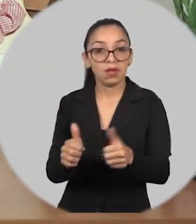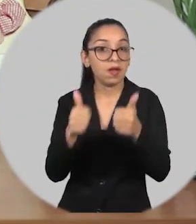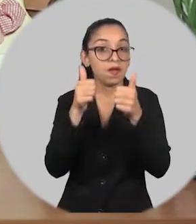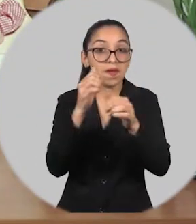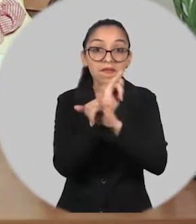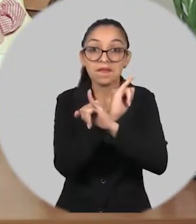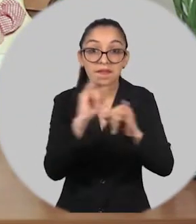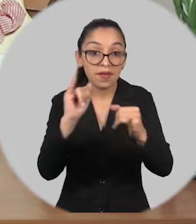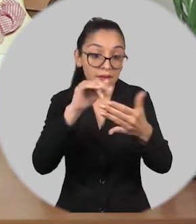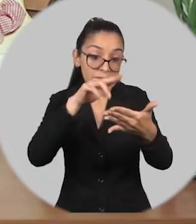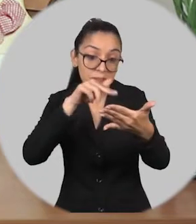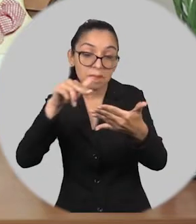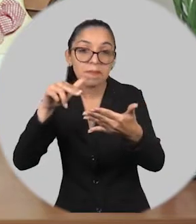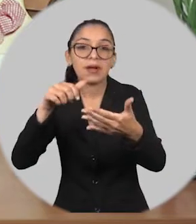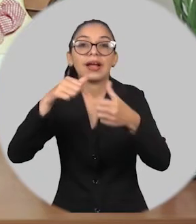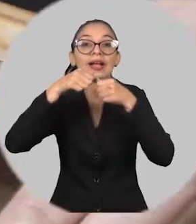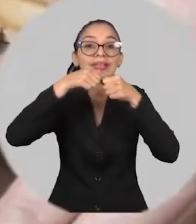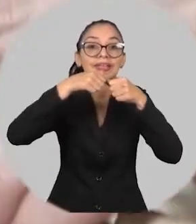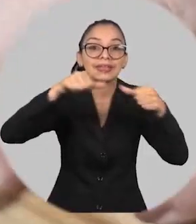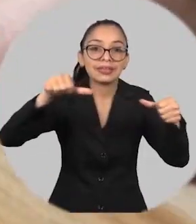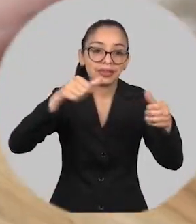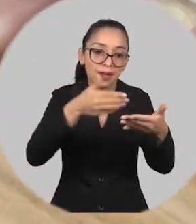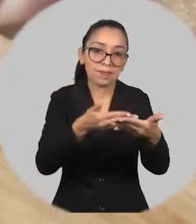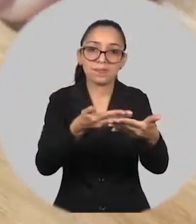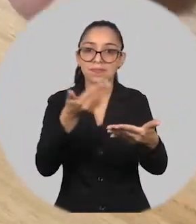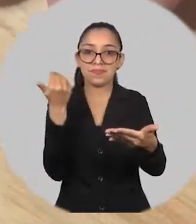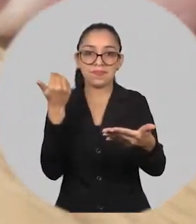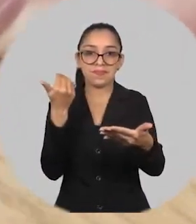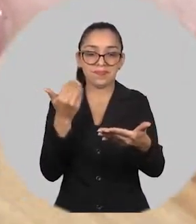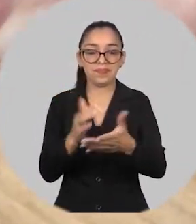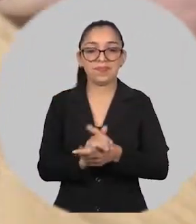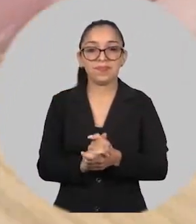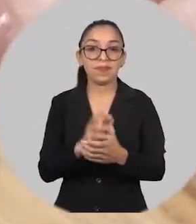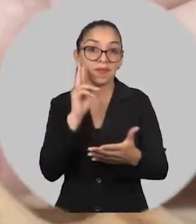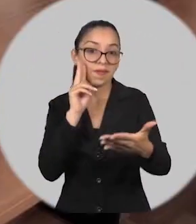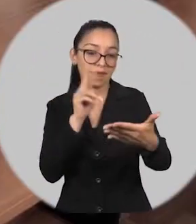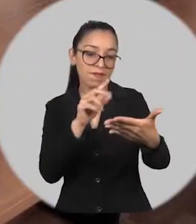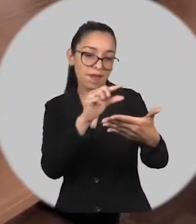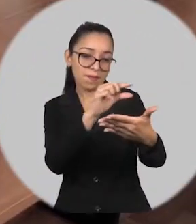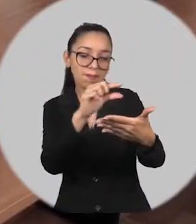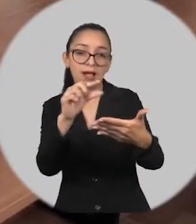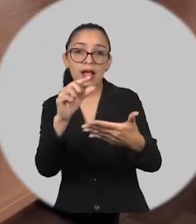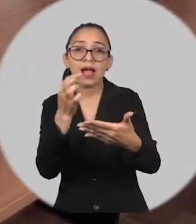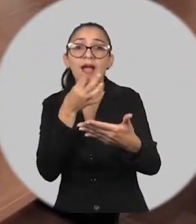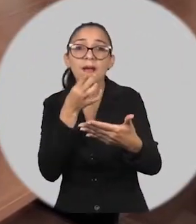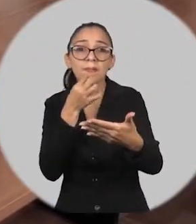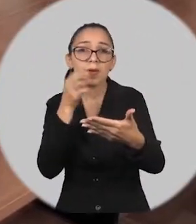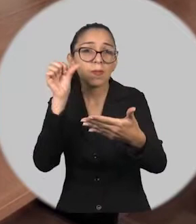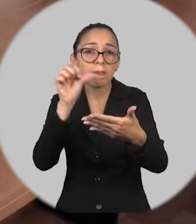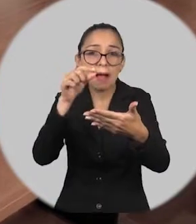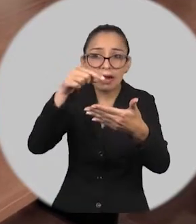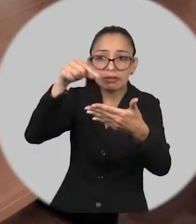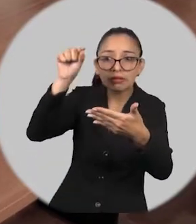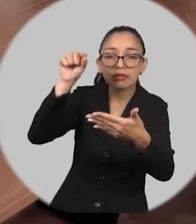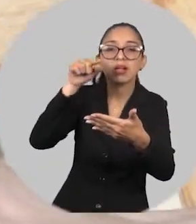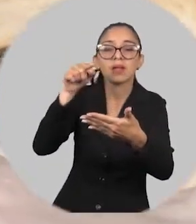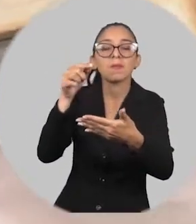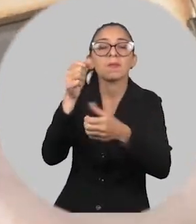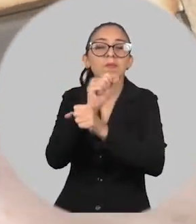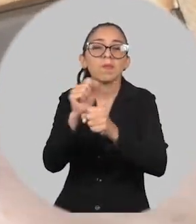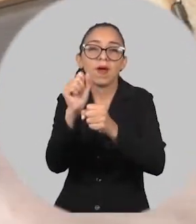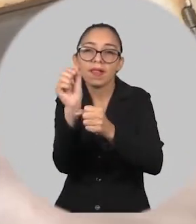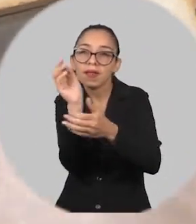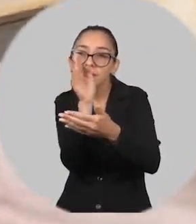retiramos nuestra cinta de pintor y ustedes van a ver que después pueden corregir esto que pasa, sale acá